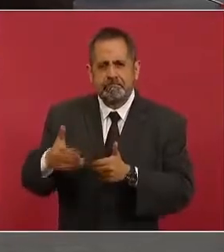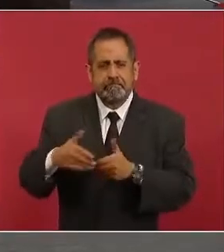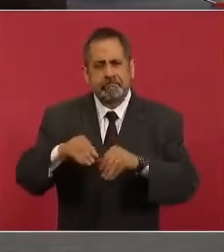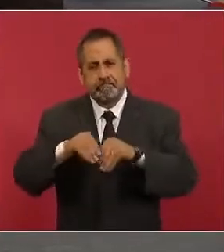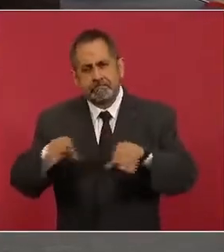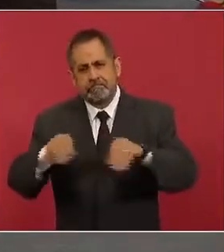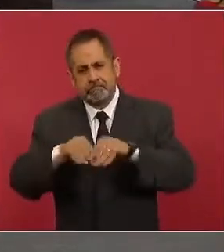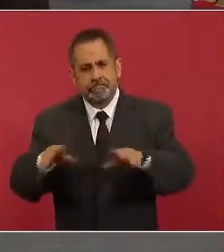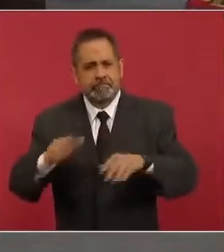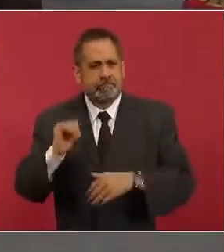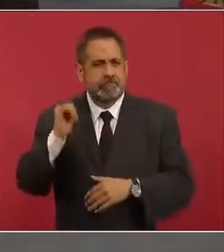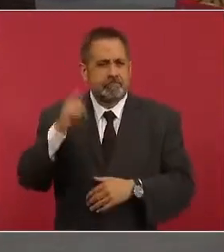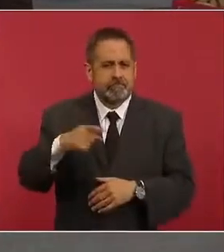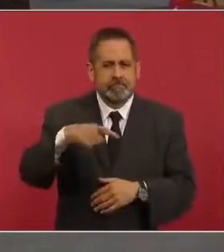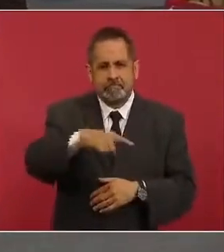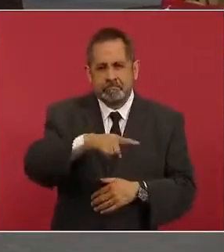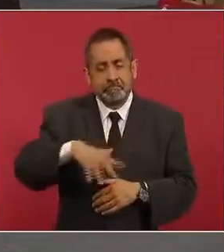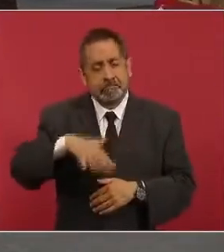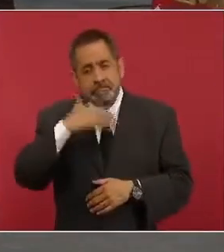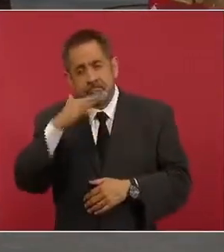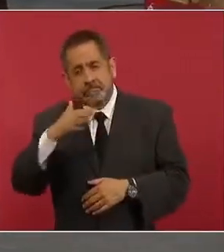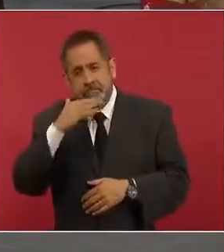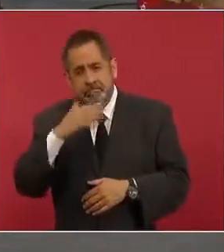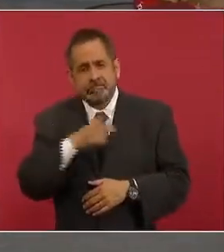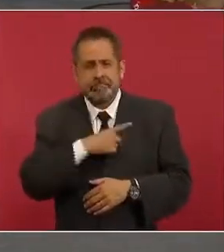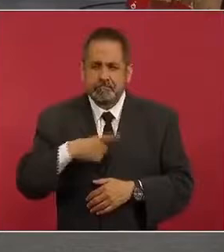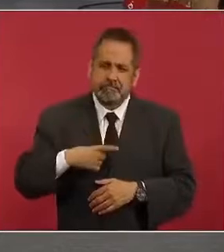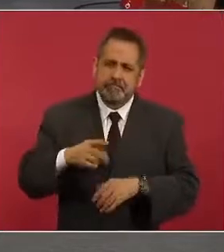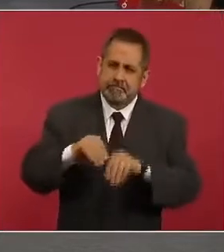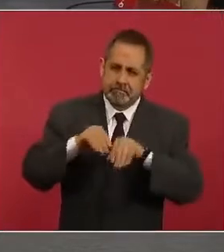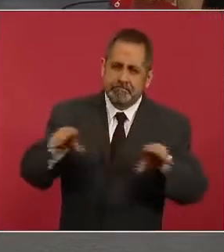ventilando cualquier asunto de corrupción,